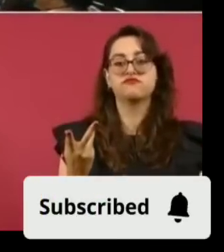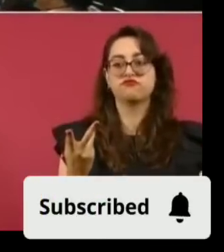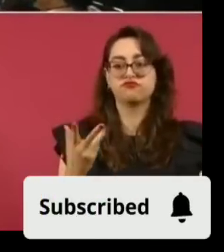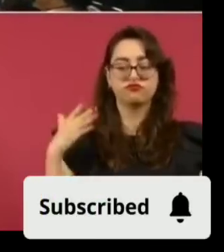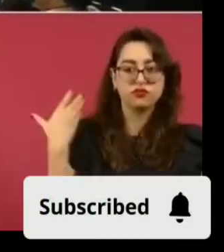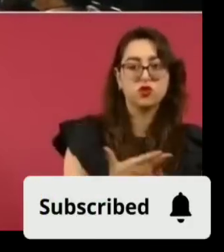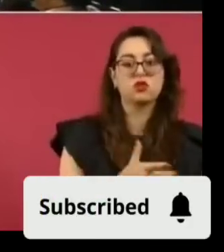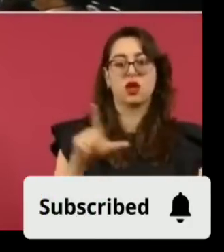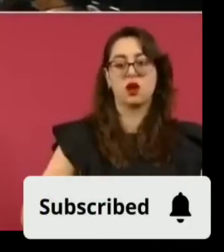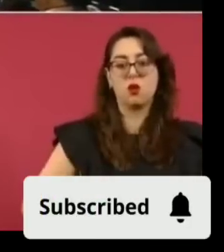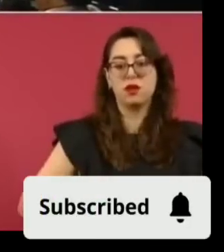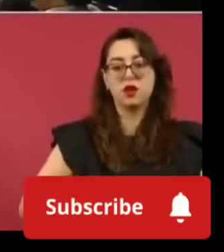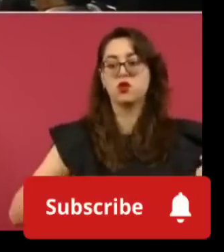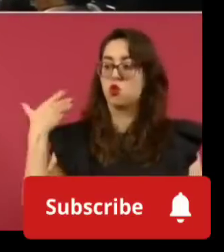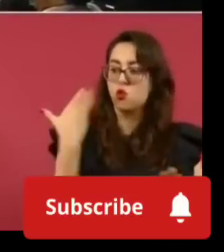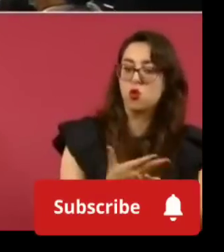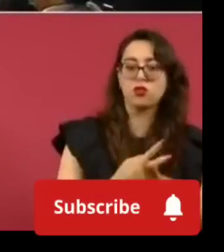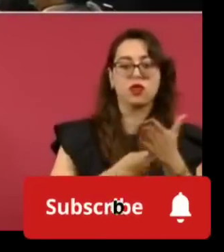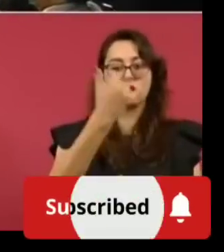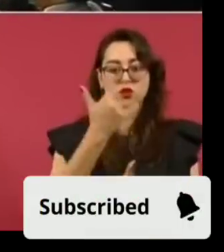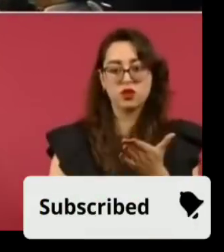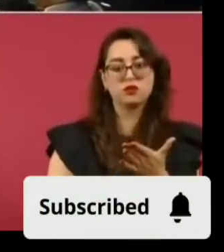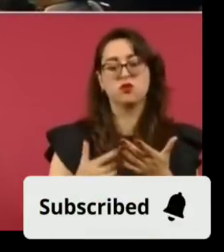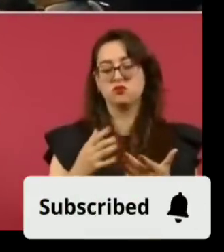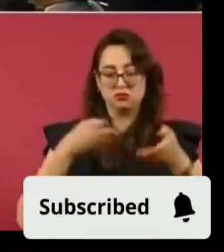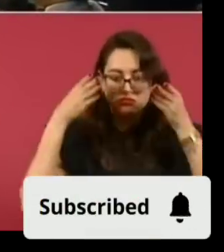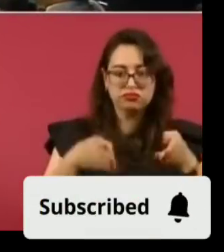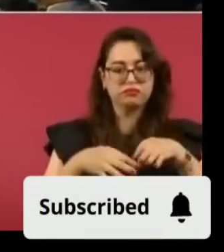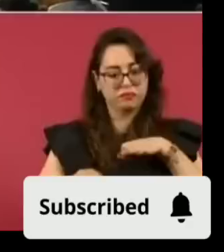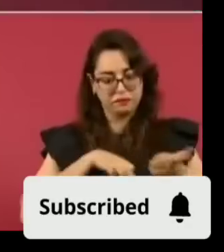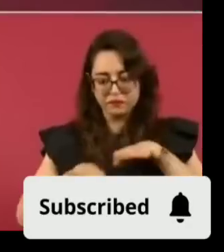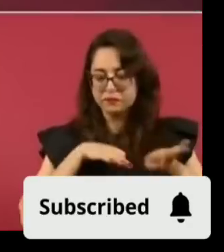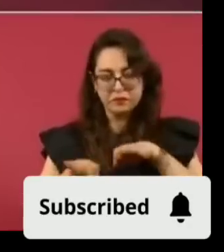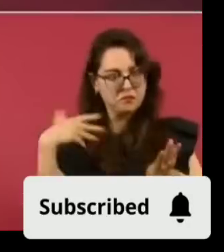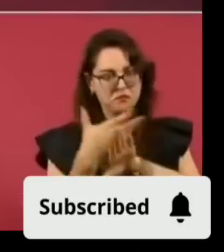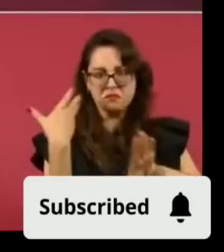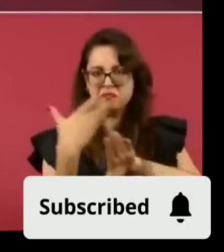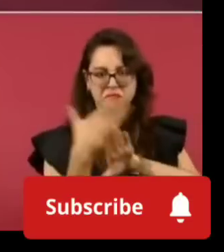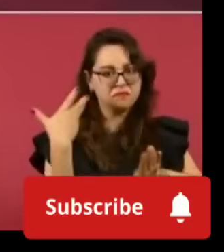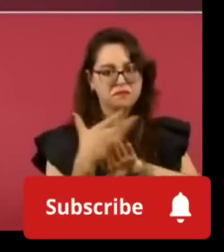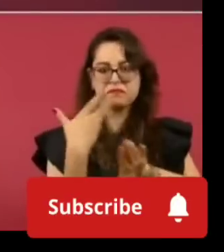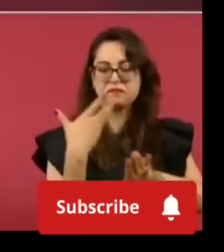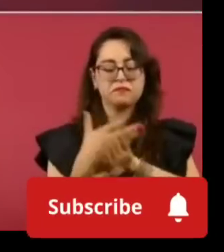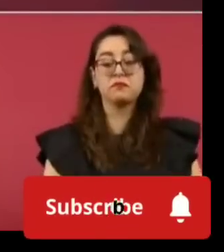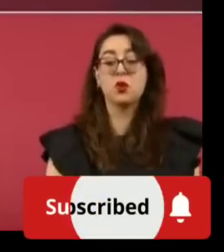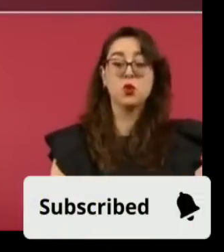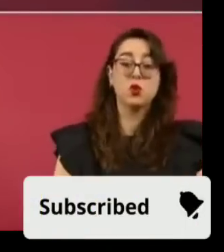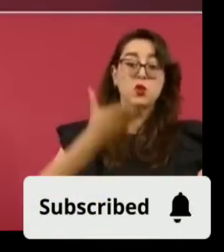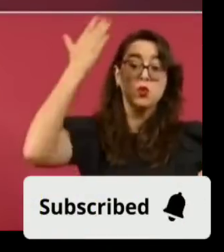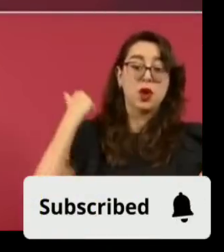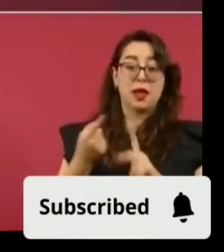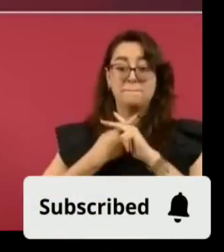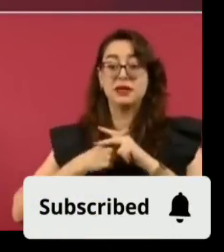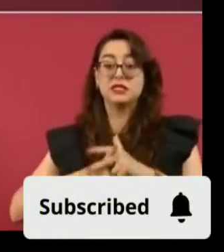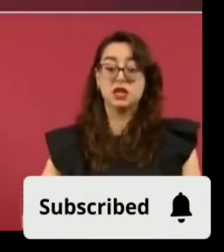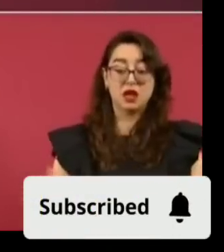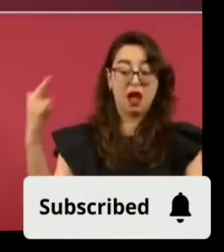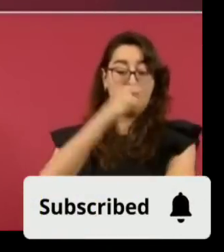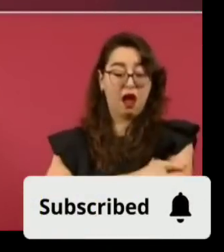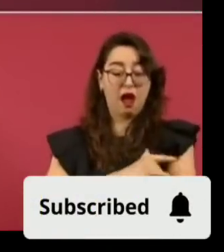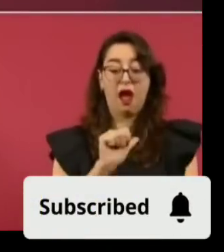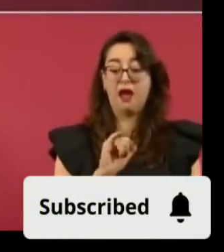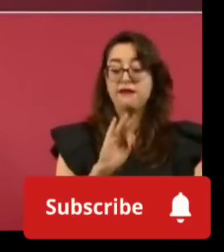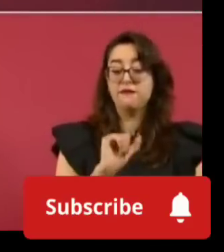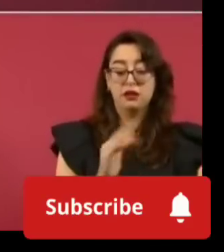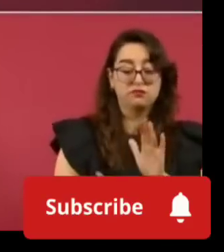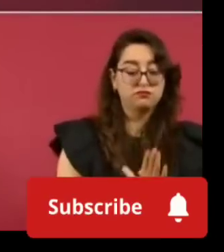promover amparos en contra de las obras que estamos llevando a cabo desde la construcción del aeropuerto Felipe Ángeles. Ahí